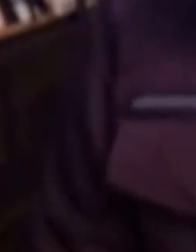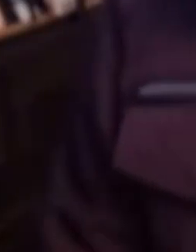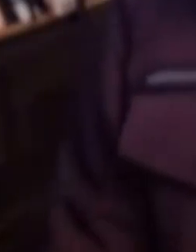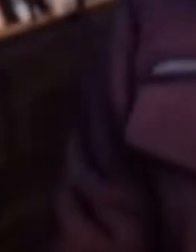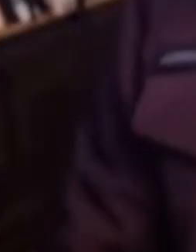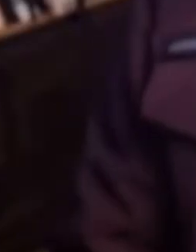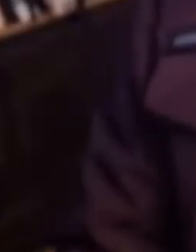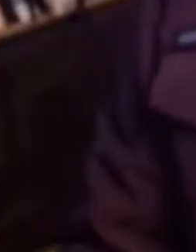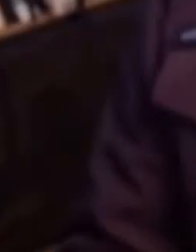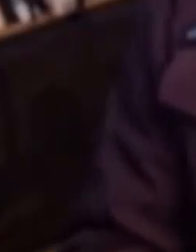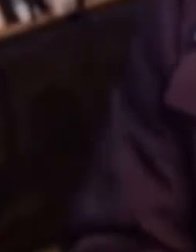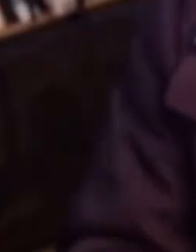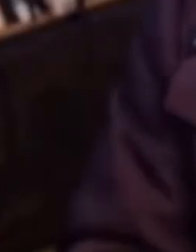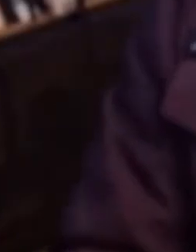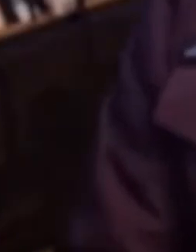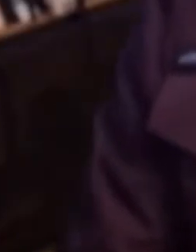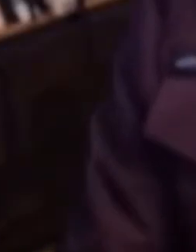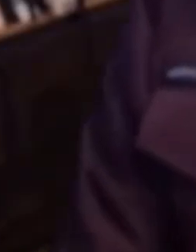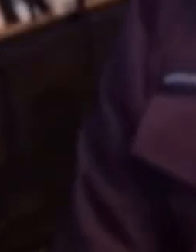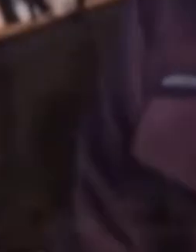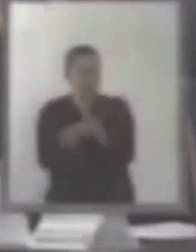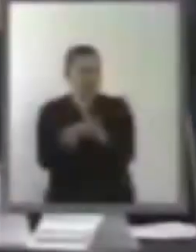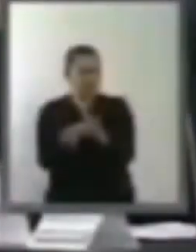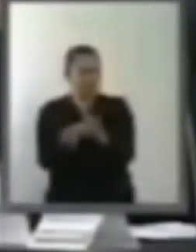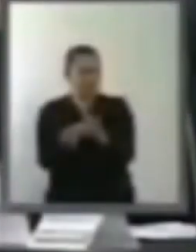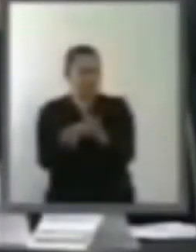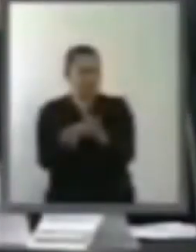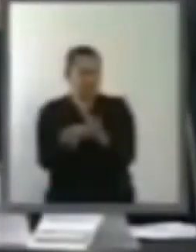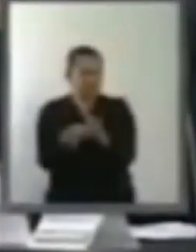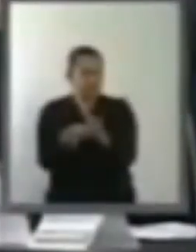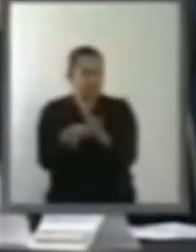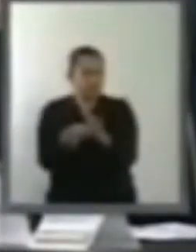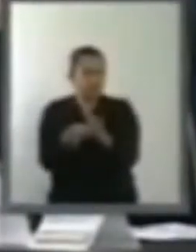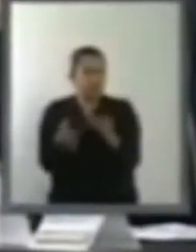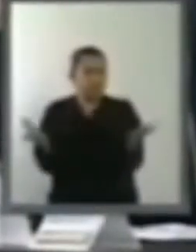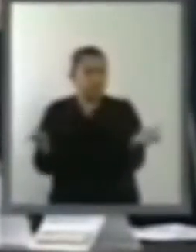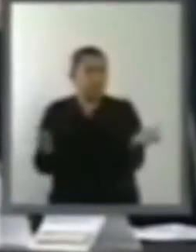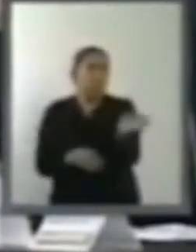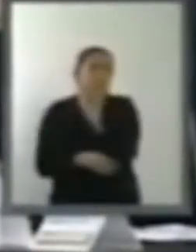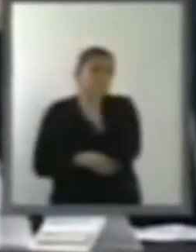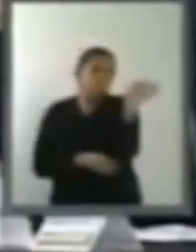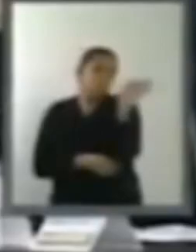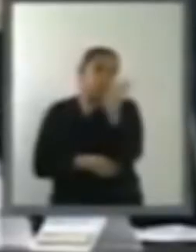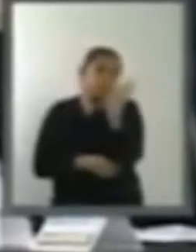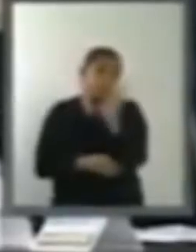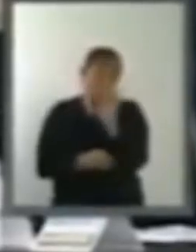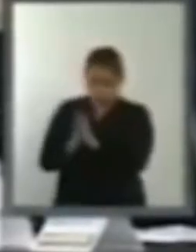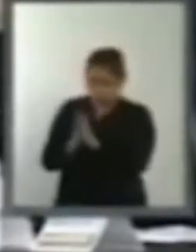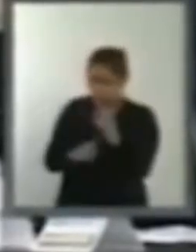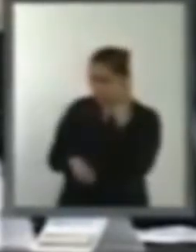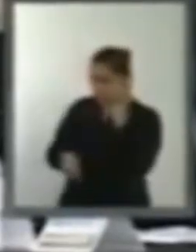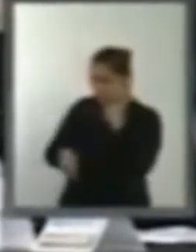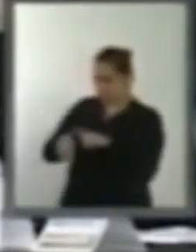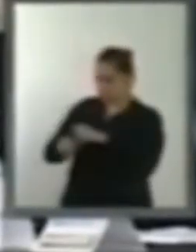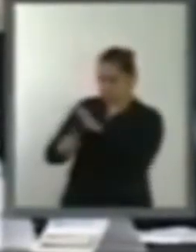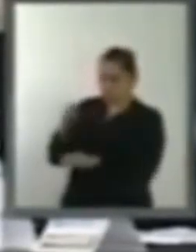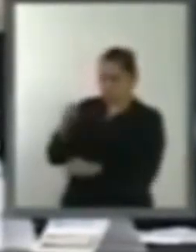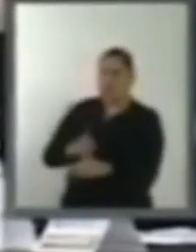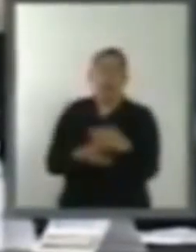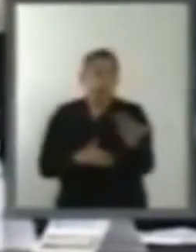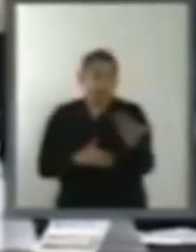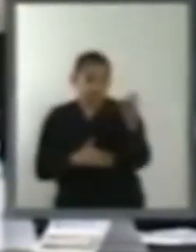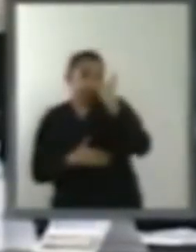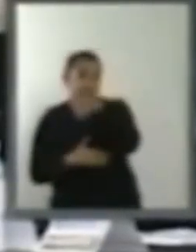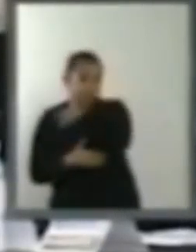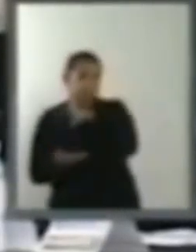sochil Gálvez Qué poca memor que posiblemente termine diputado sí a Humberto